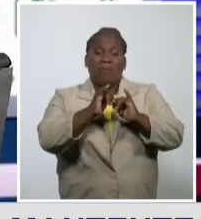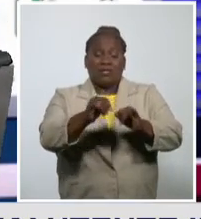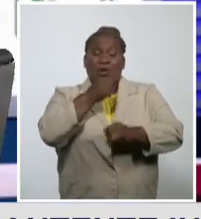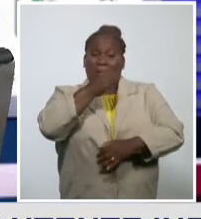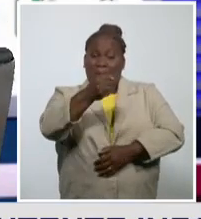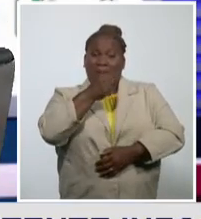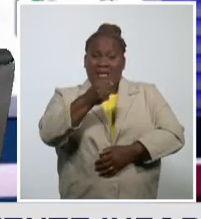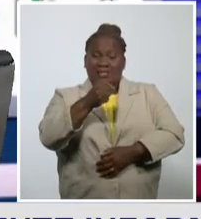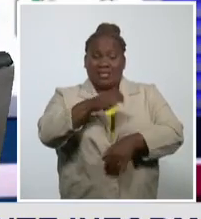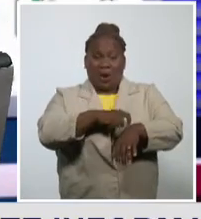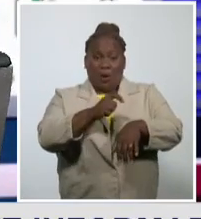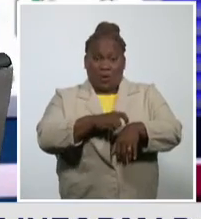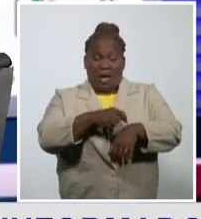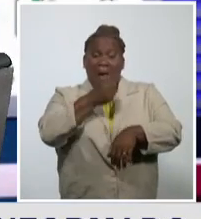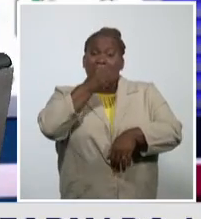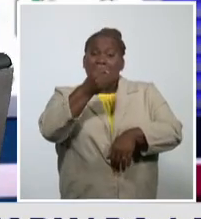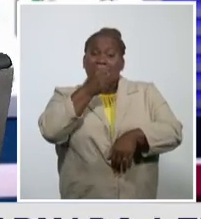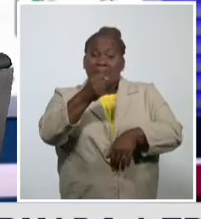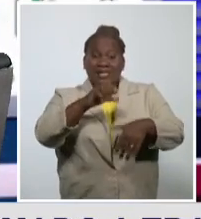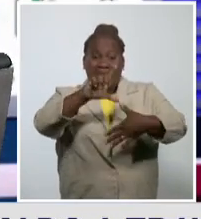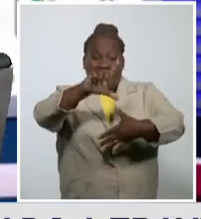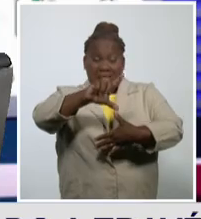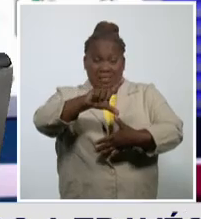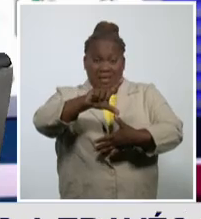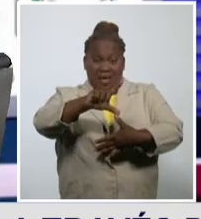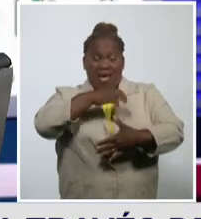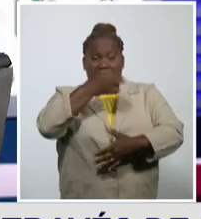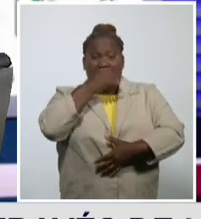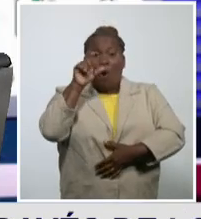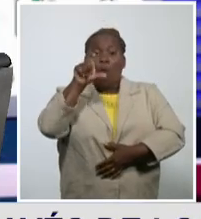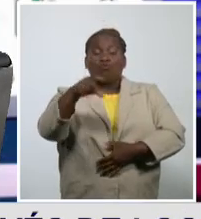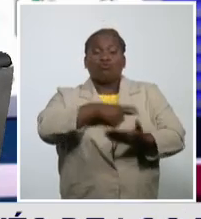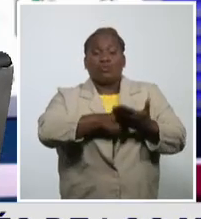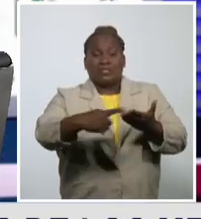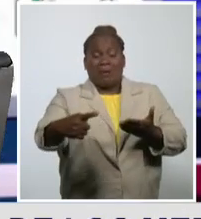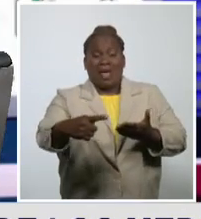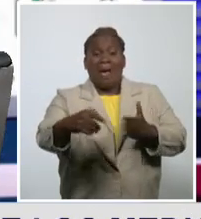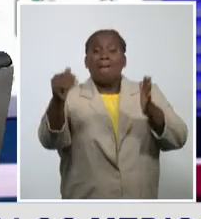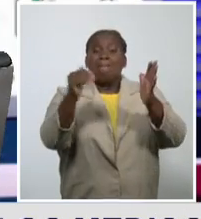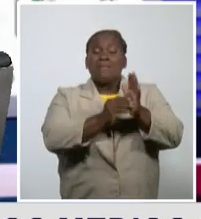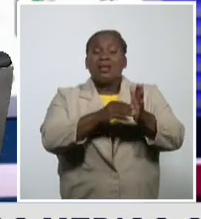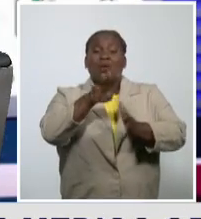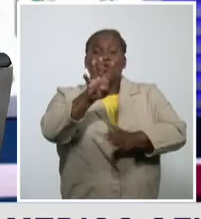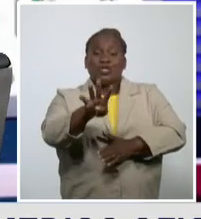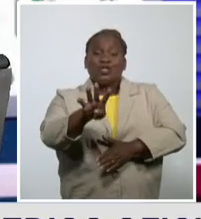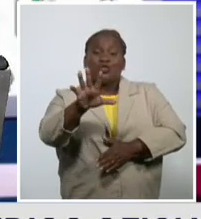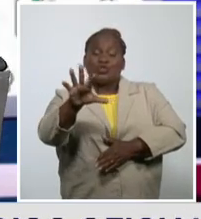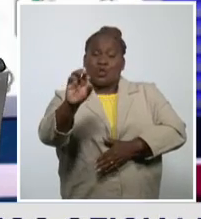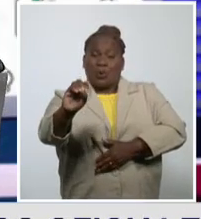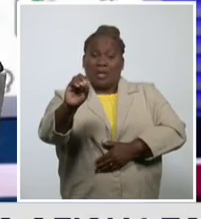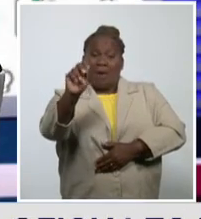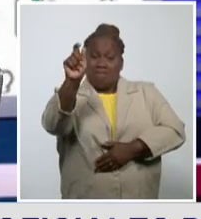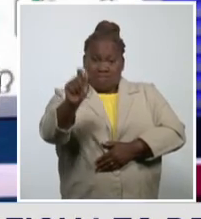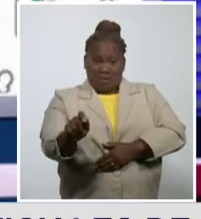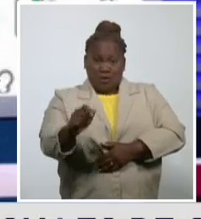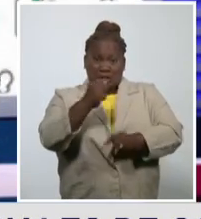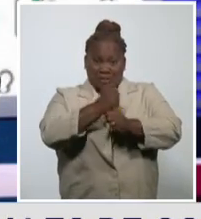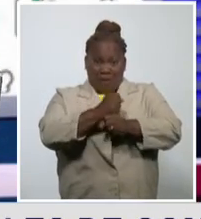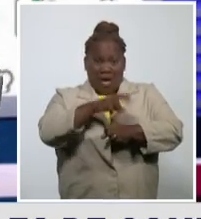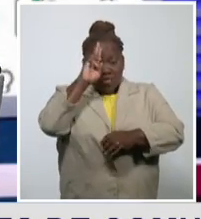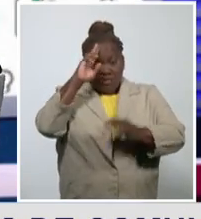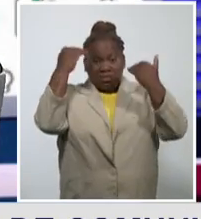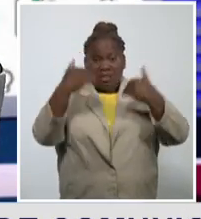Por ejemplo, Prensa Latina destaca que en las últimas semanas suman 1.450 los especialistas de salud cubanos